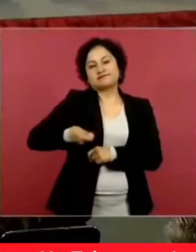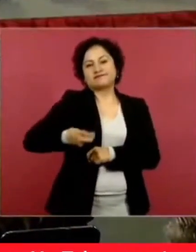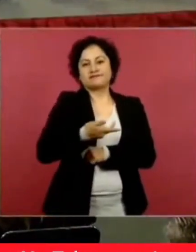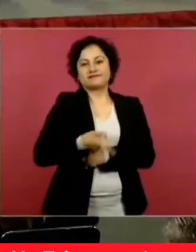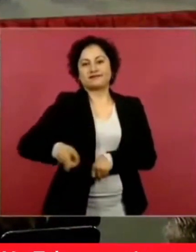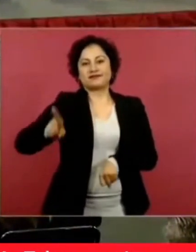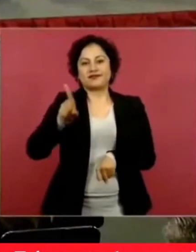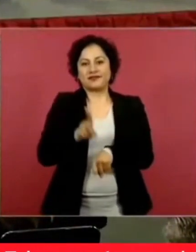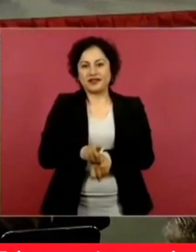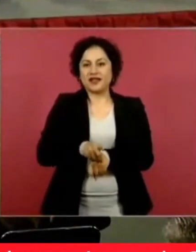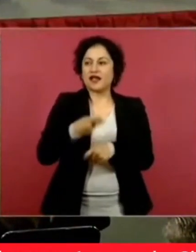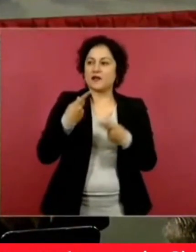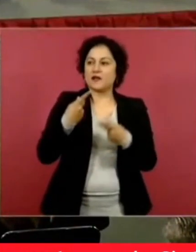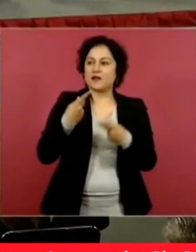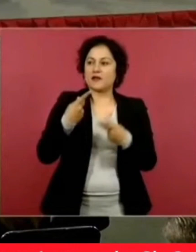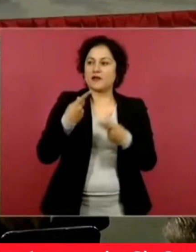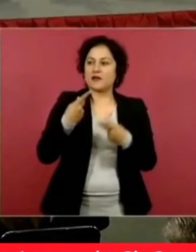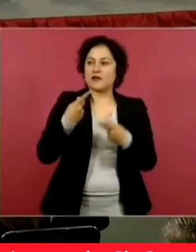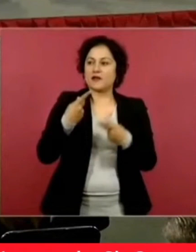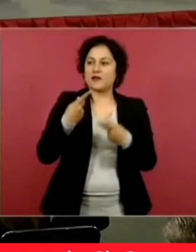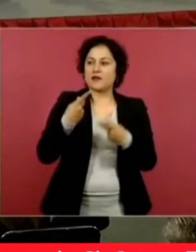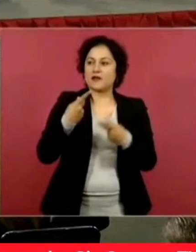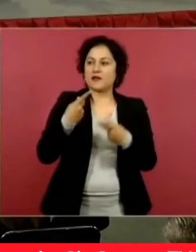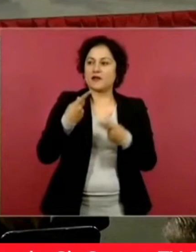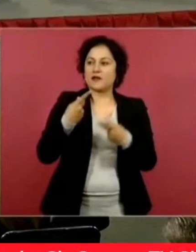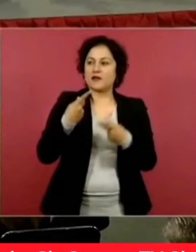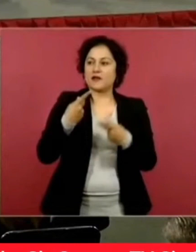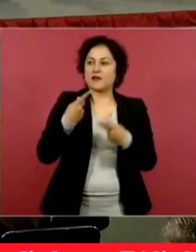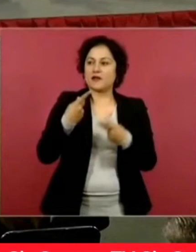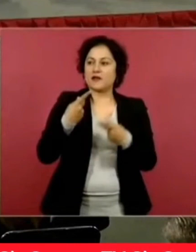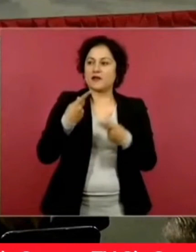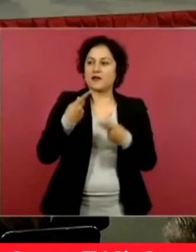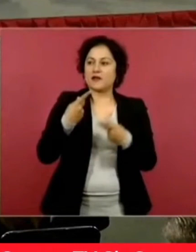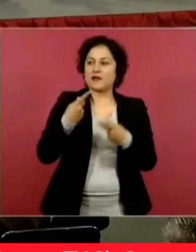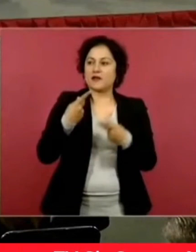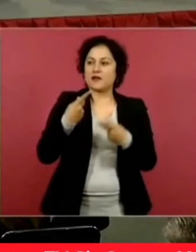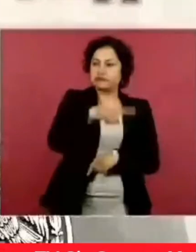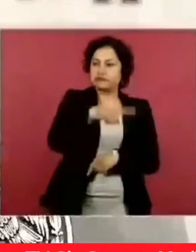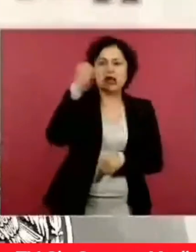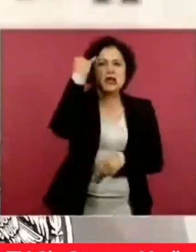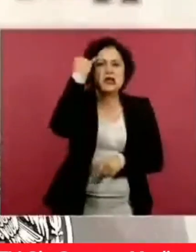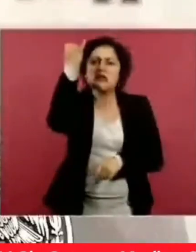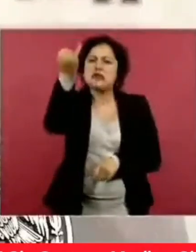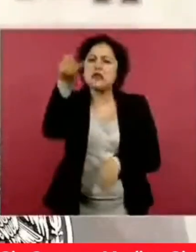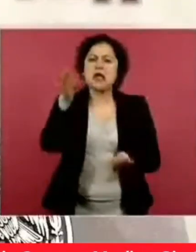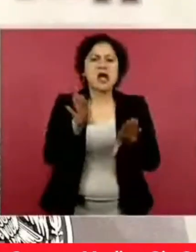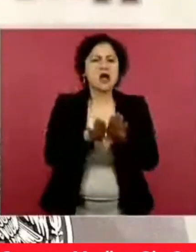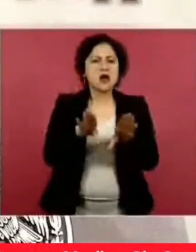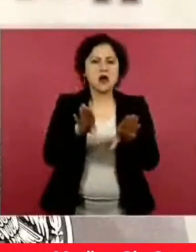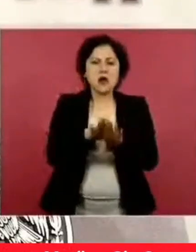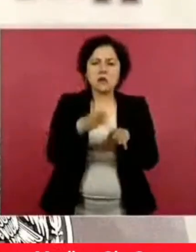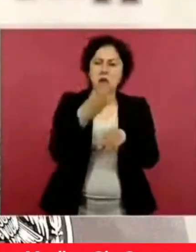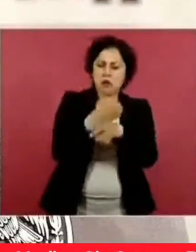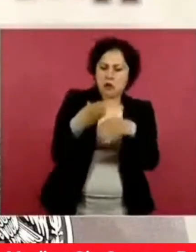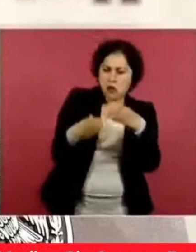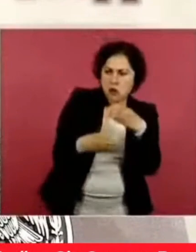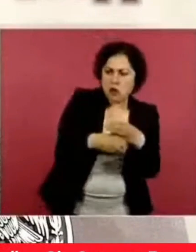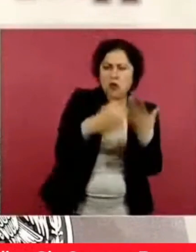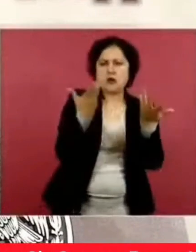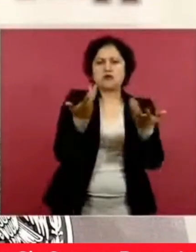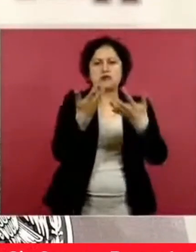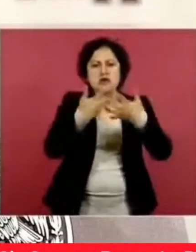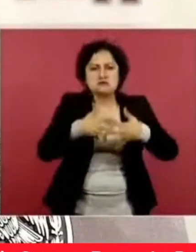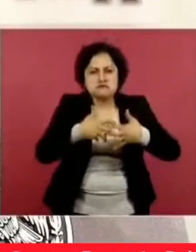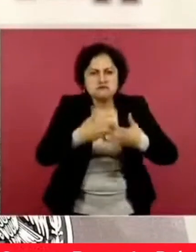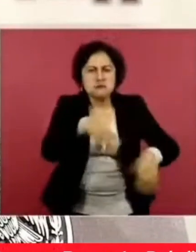puertas de la planta para que fuera la gente a poder llevar propuestas de los insumos de los materiales de los suministros que